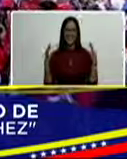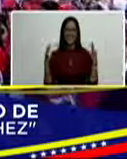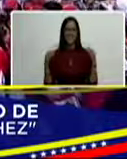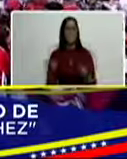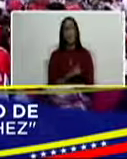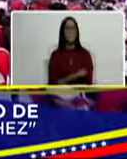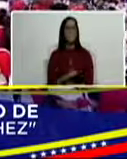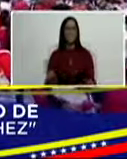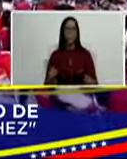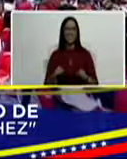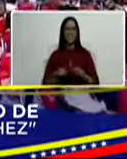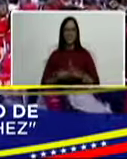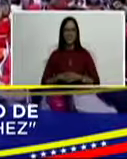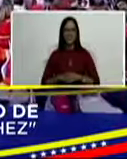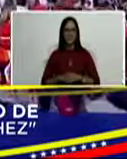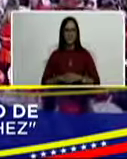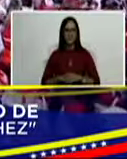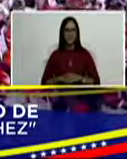¡Imposible!